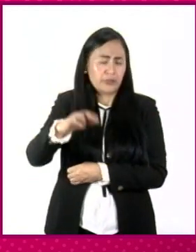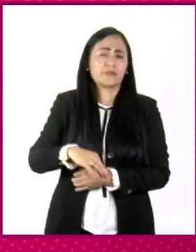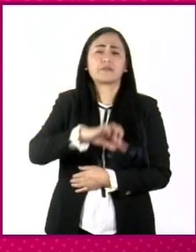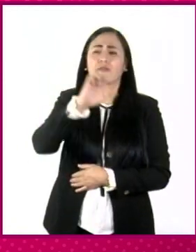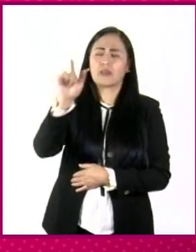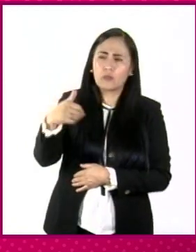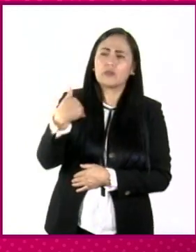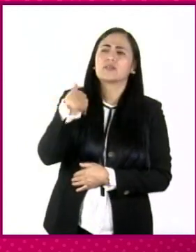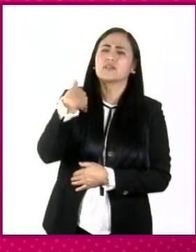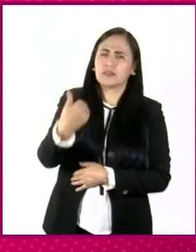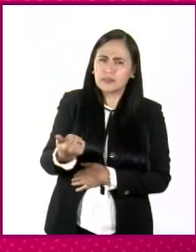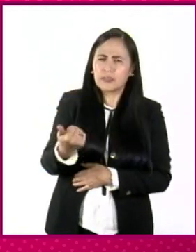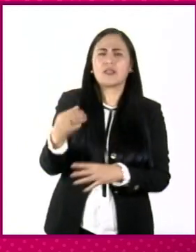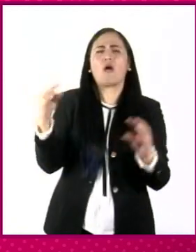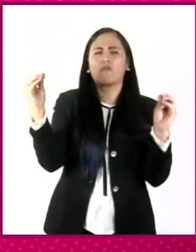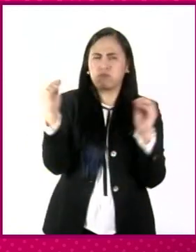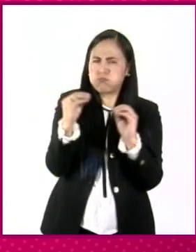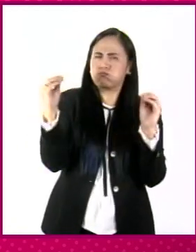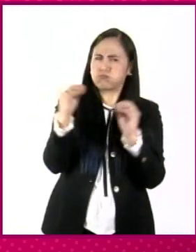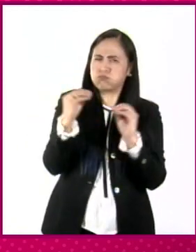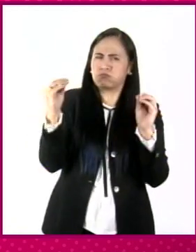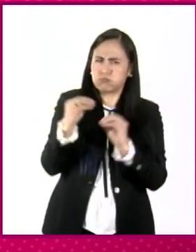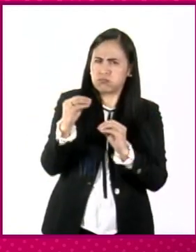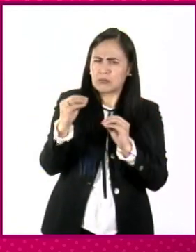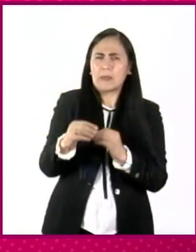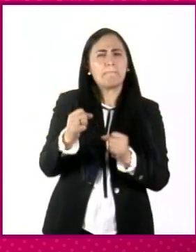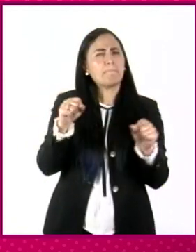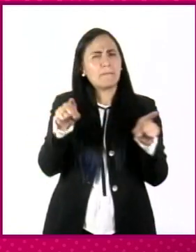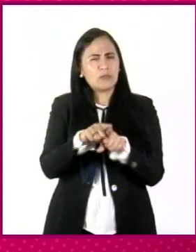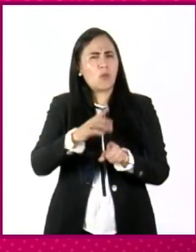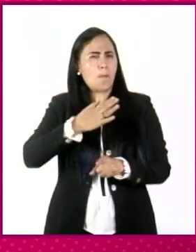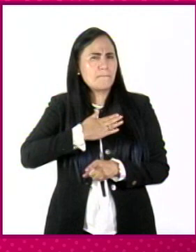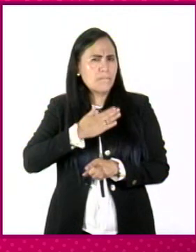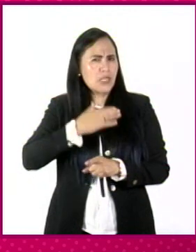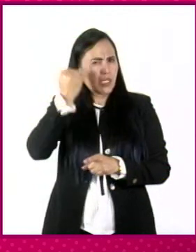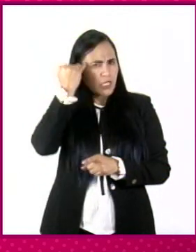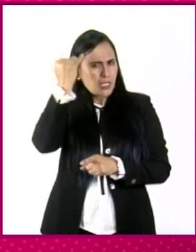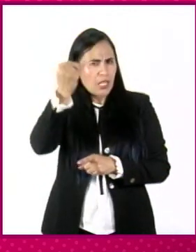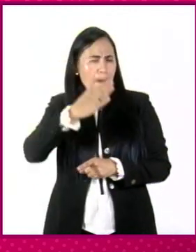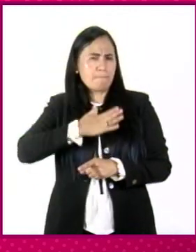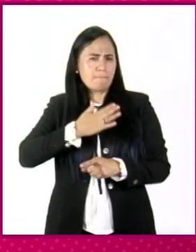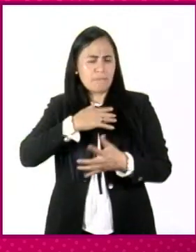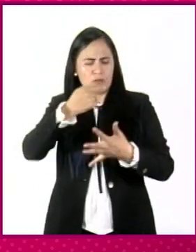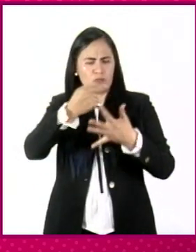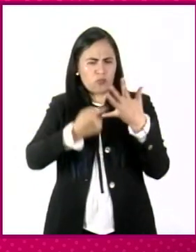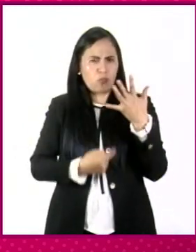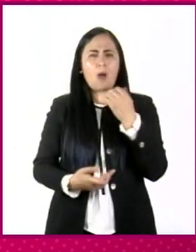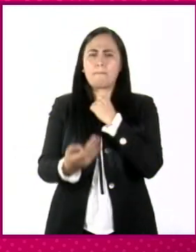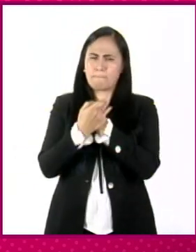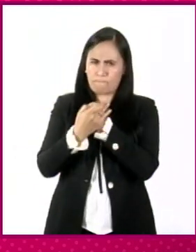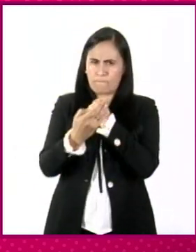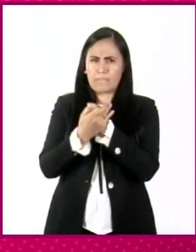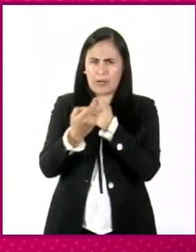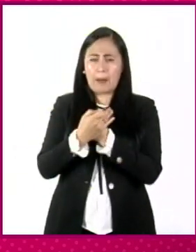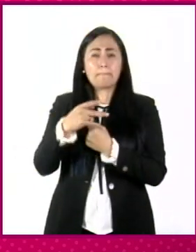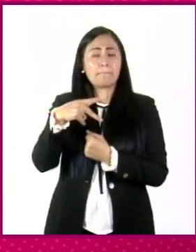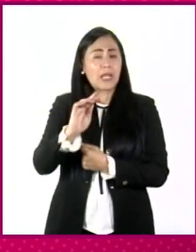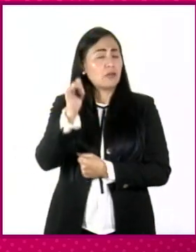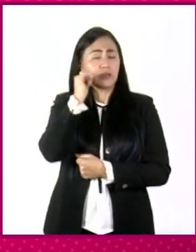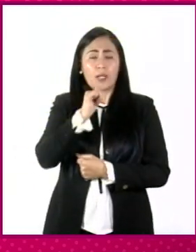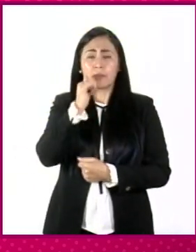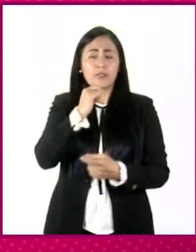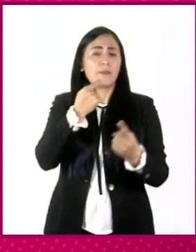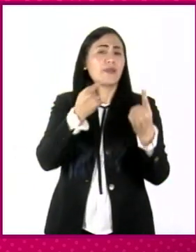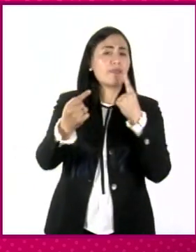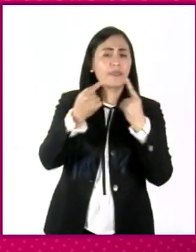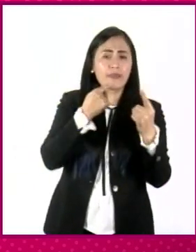entender y poder discutir y también poder, desde luego, defender nuestros planteamientos, nuestros posicionamientos, siempre en un espacio de